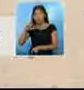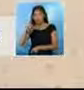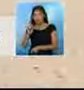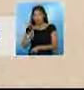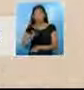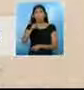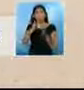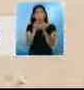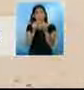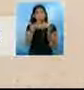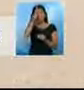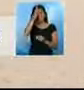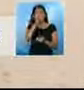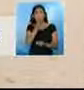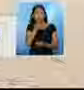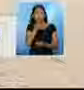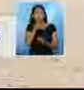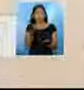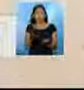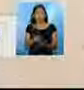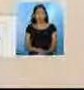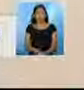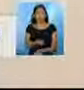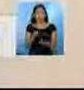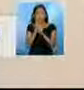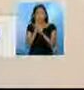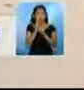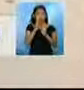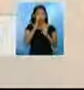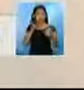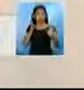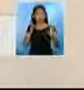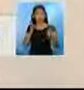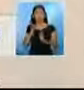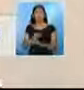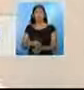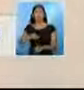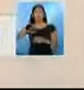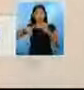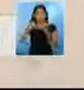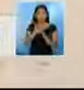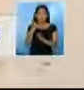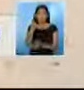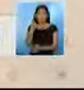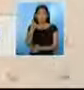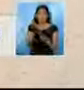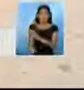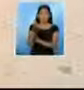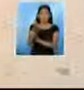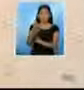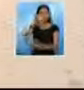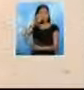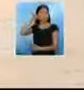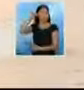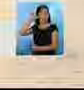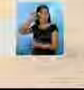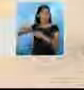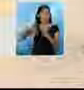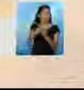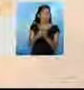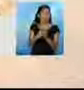familia siguen haciendo cola. Ellos están incluso desde las 11 de la mañana del día de ayer a la espera de